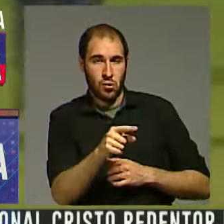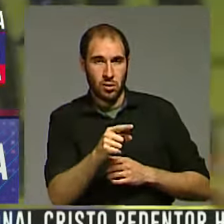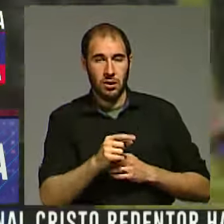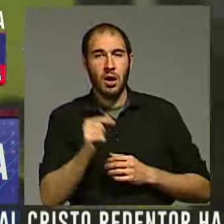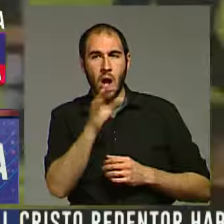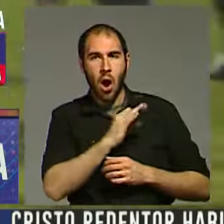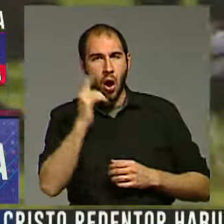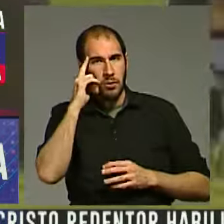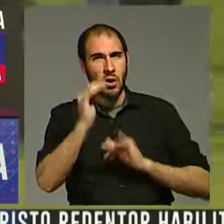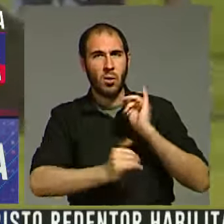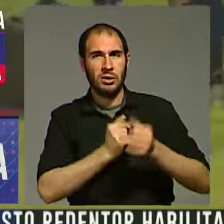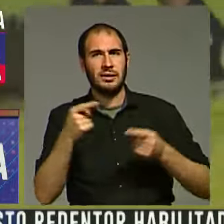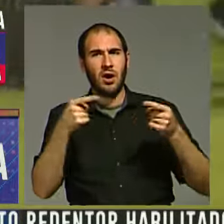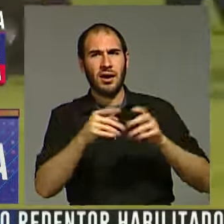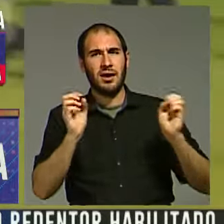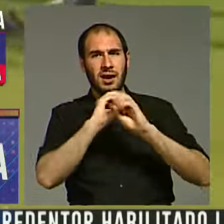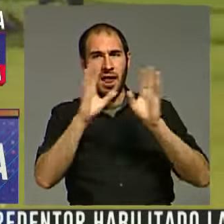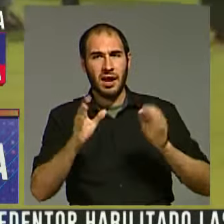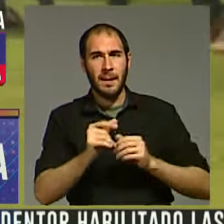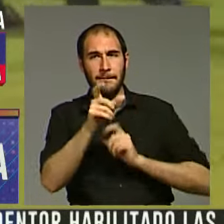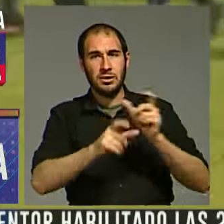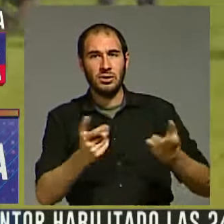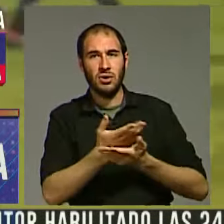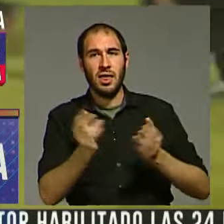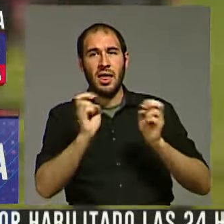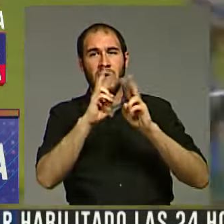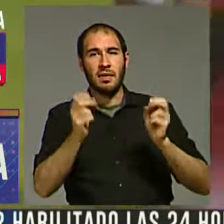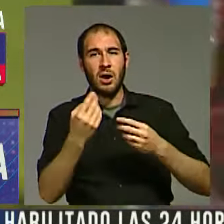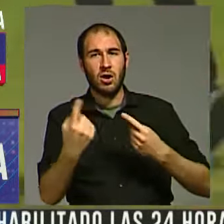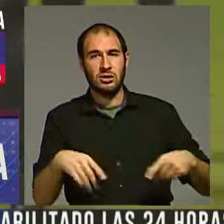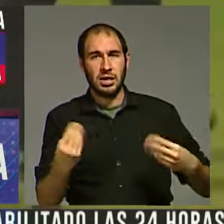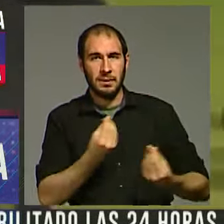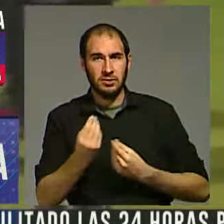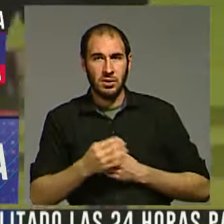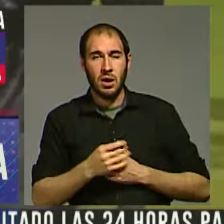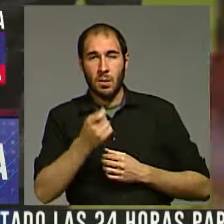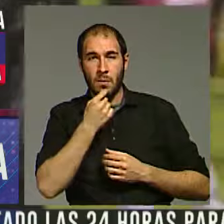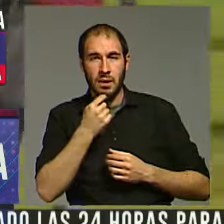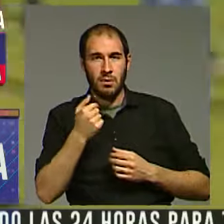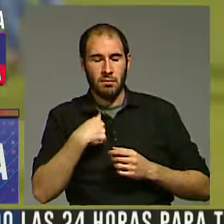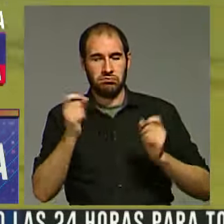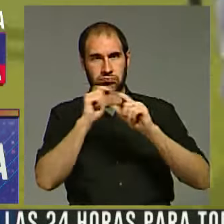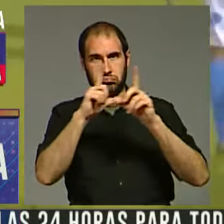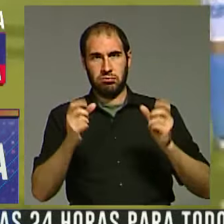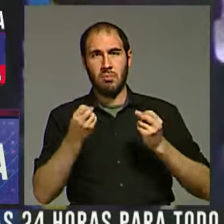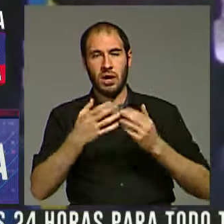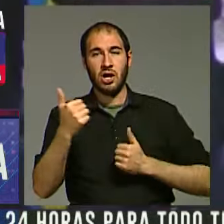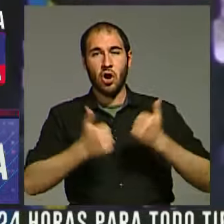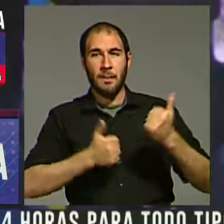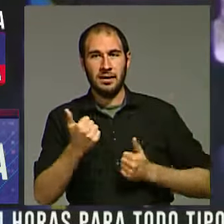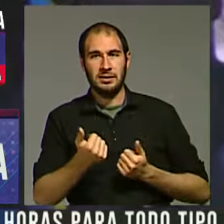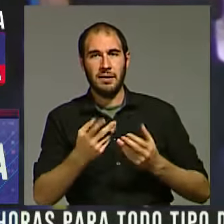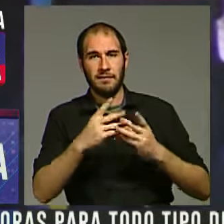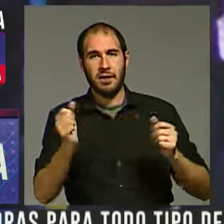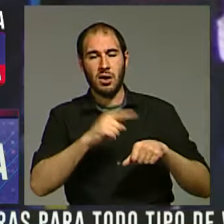una opinión objetiva a la gente respecto a lo que ha sucedido. Para mí, cuanto menos, es llamativa, insisto, porque un partido estaba cerrado